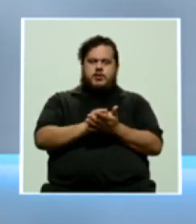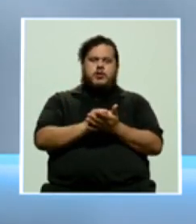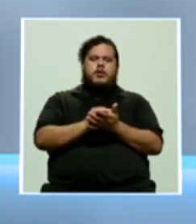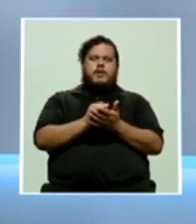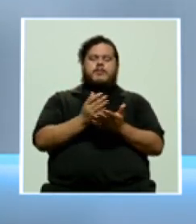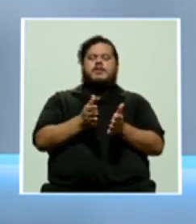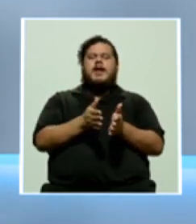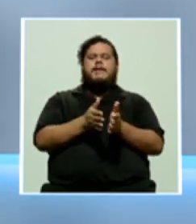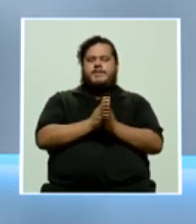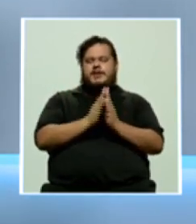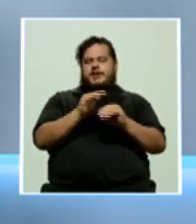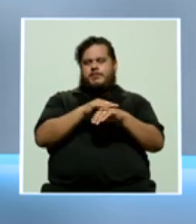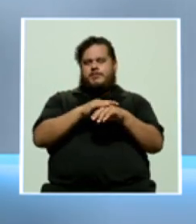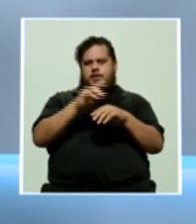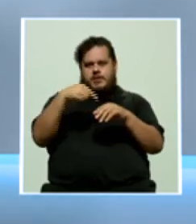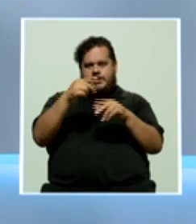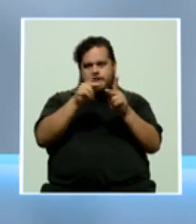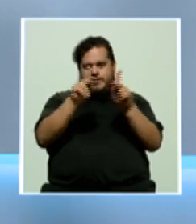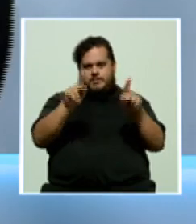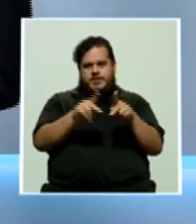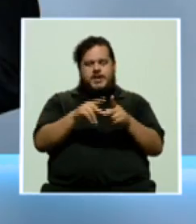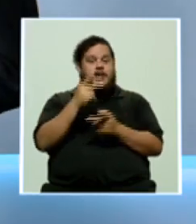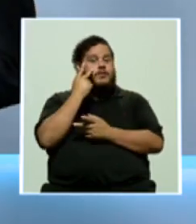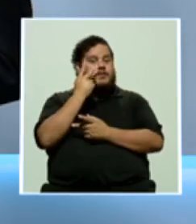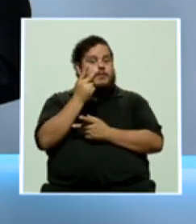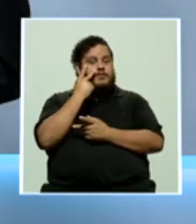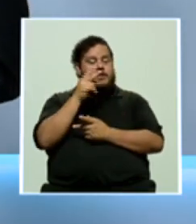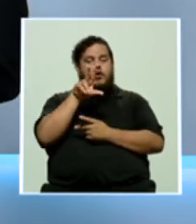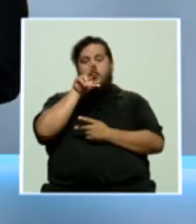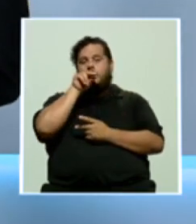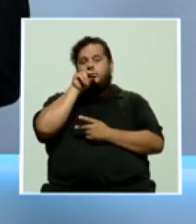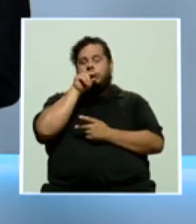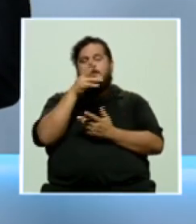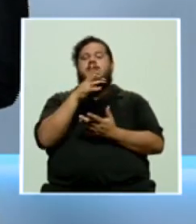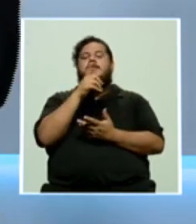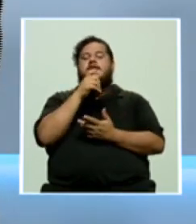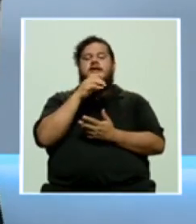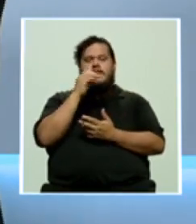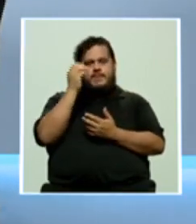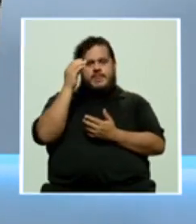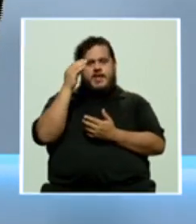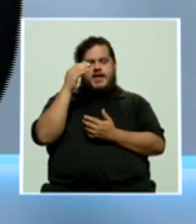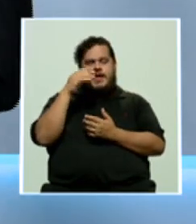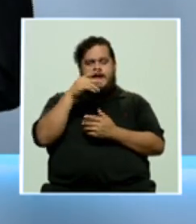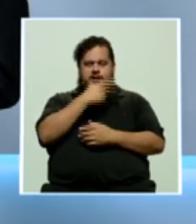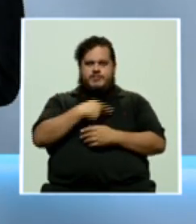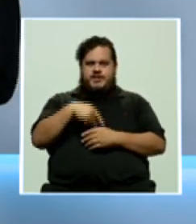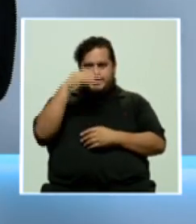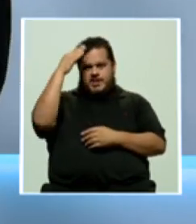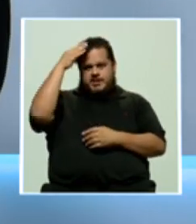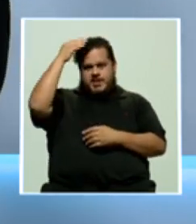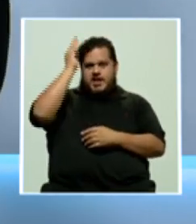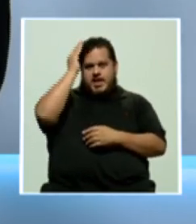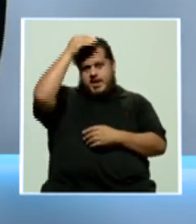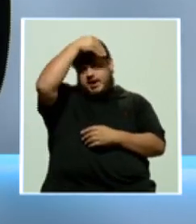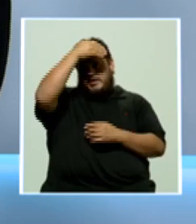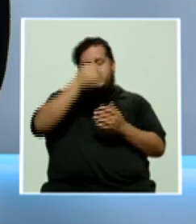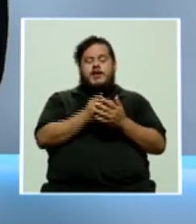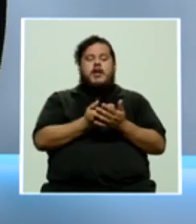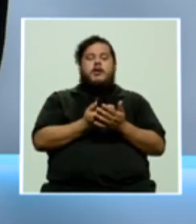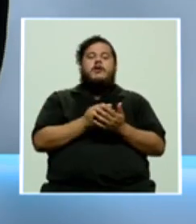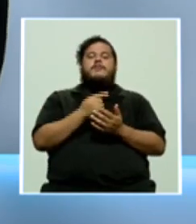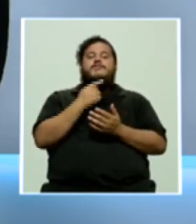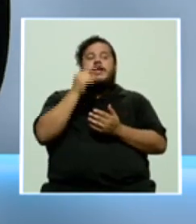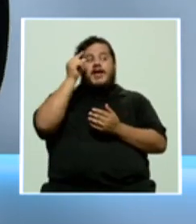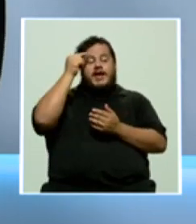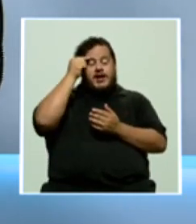pongan la siguiente pantalla, donde vamos a ver un tuit de don Carlos Alvarado, porque recordemos que el gobierno ha sido muy